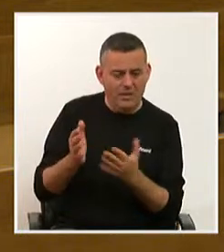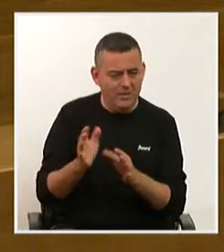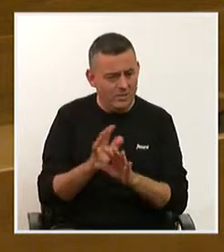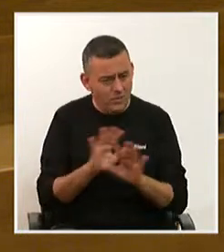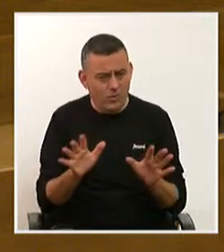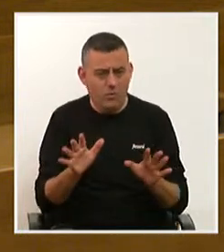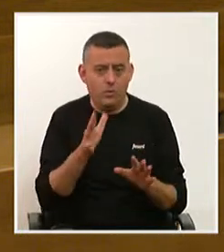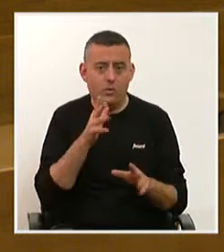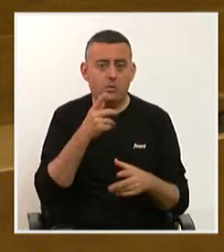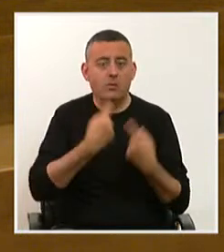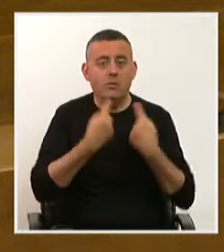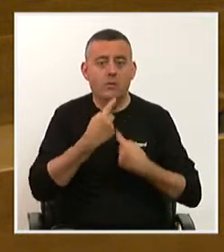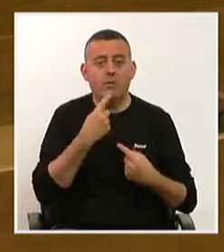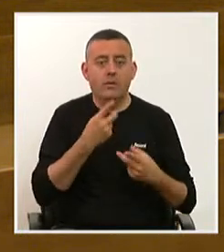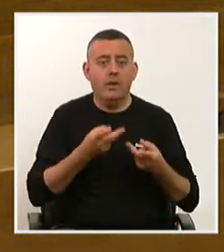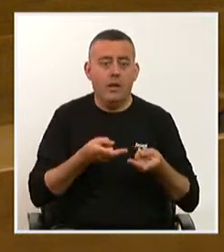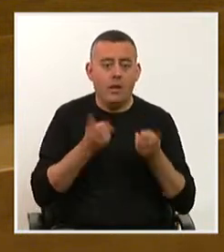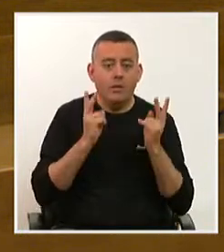deic